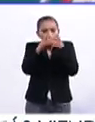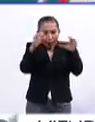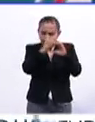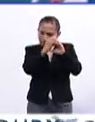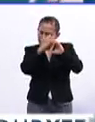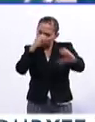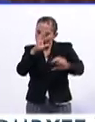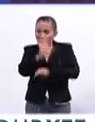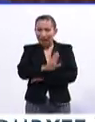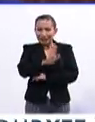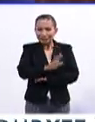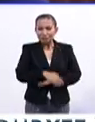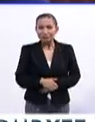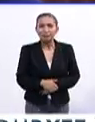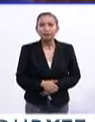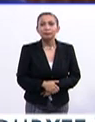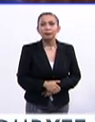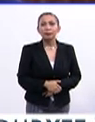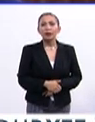microscopio